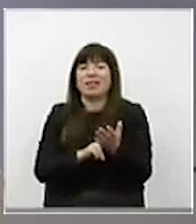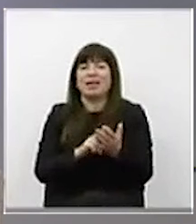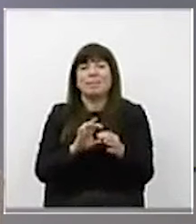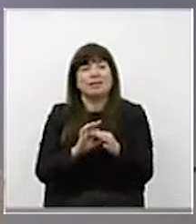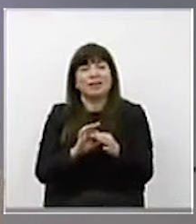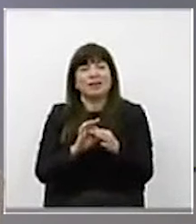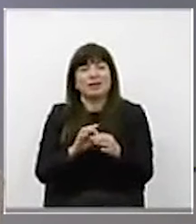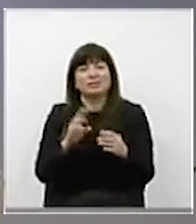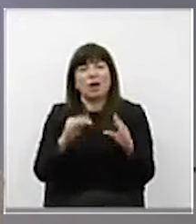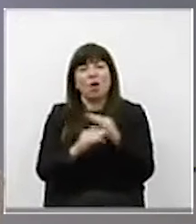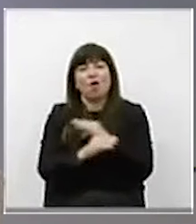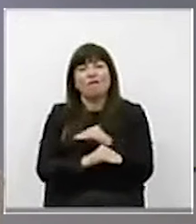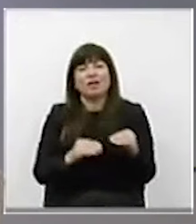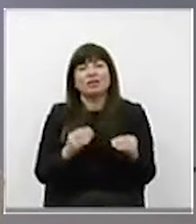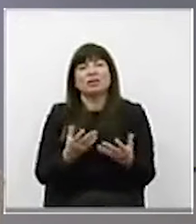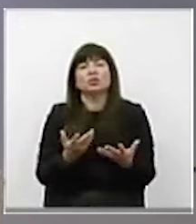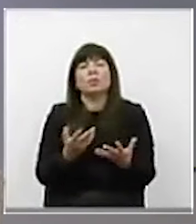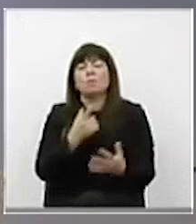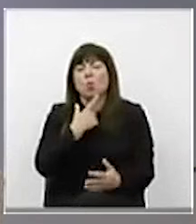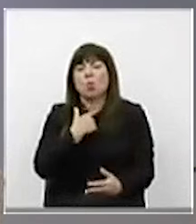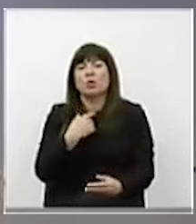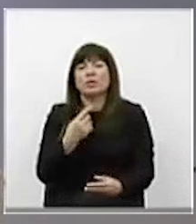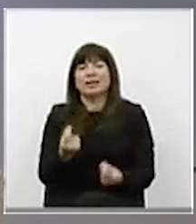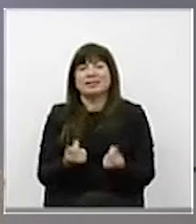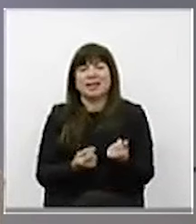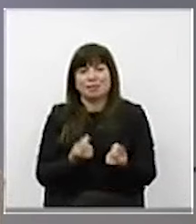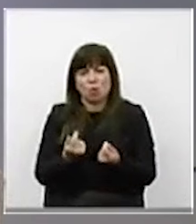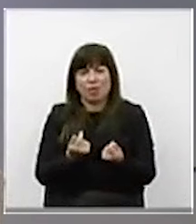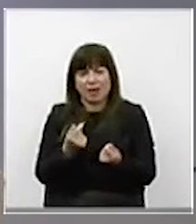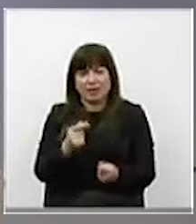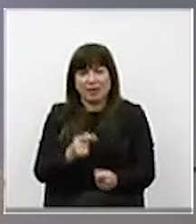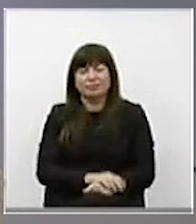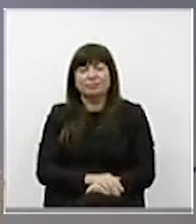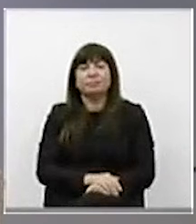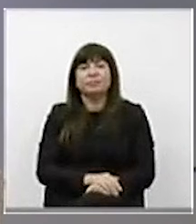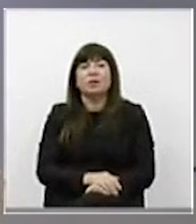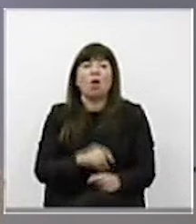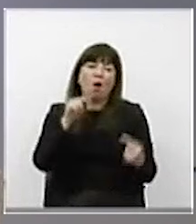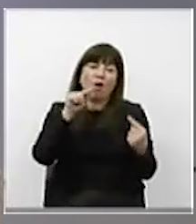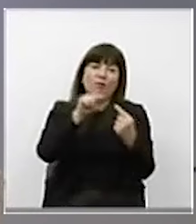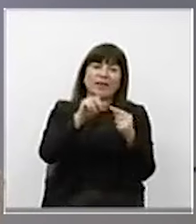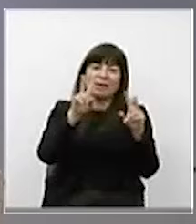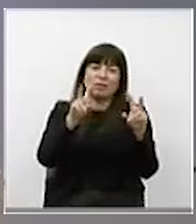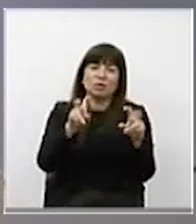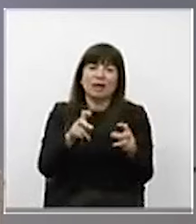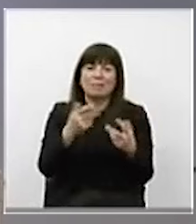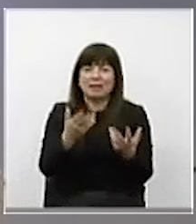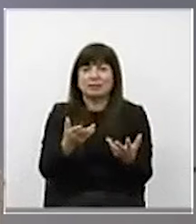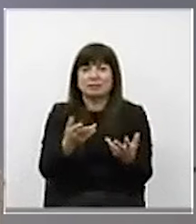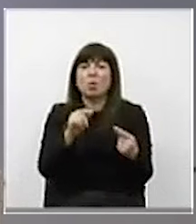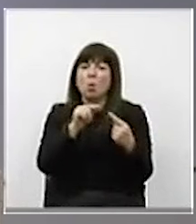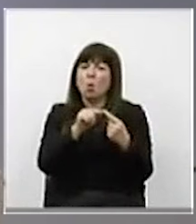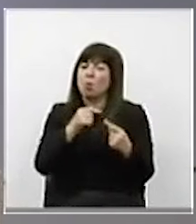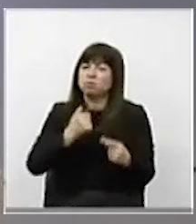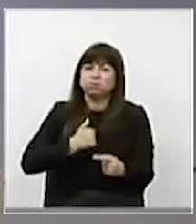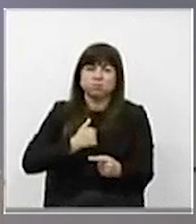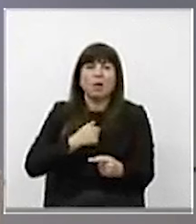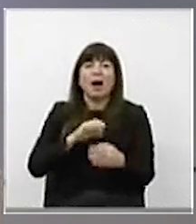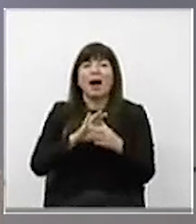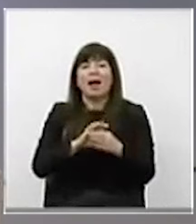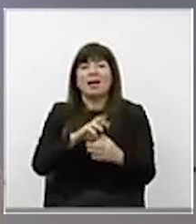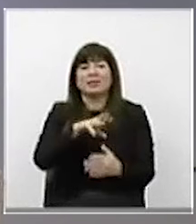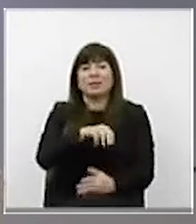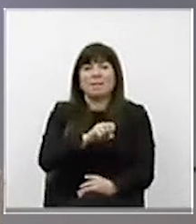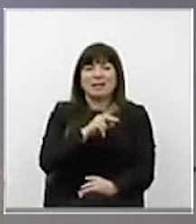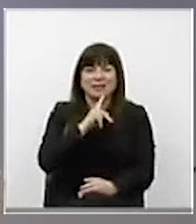una conversación extremadamente interesante, dinámica. Entramos a todos los temas. Objetivo 100% cumplido. Así que gracias, Matías,